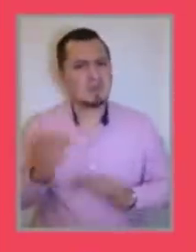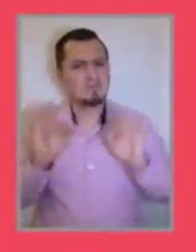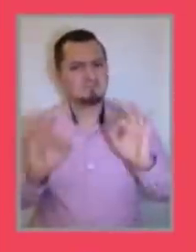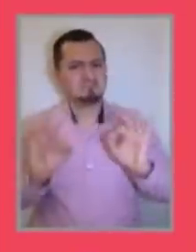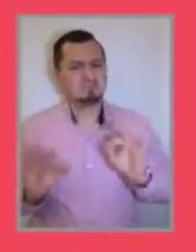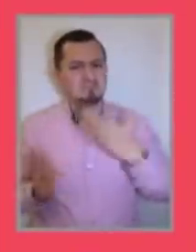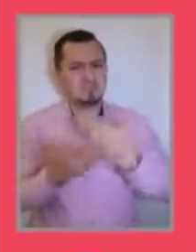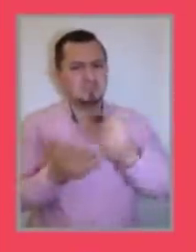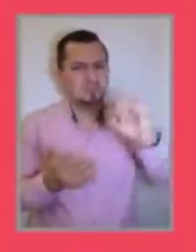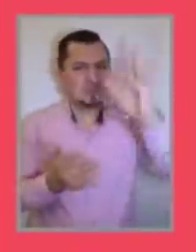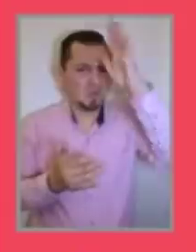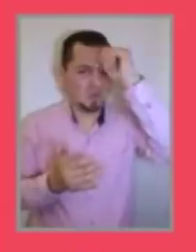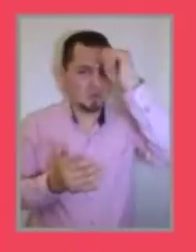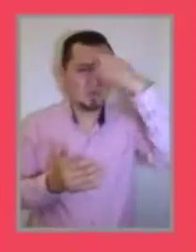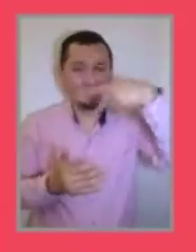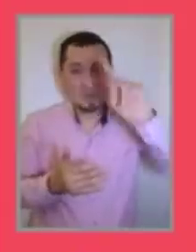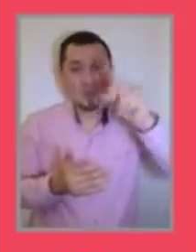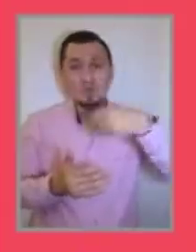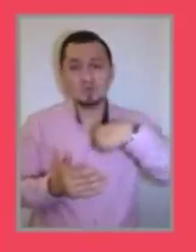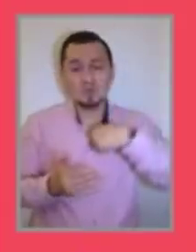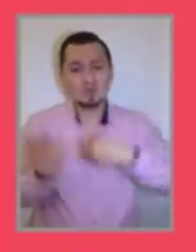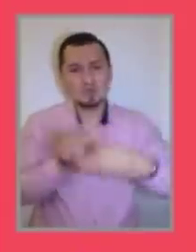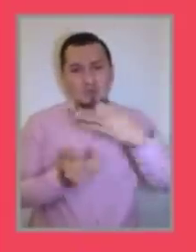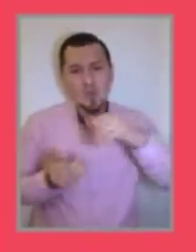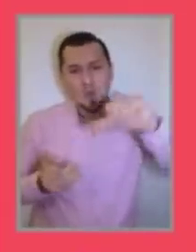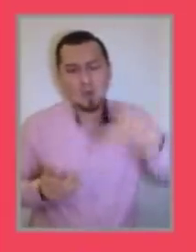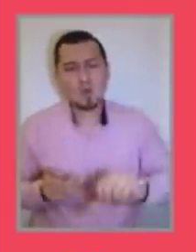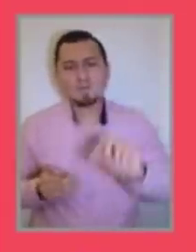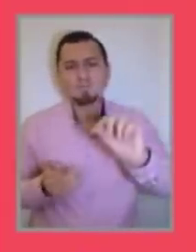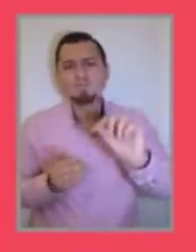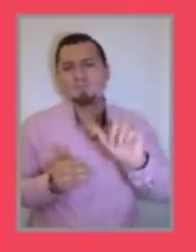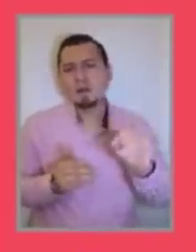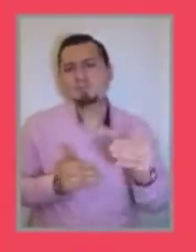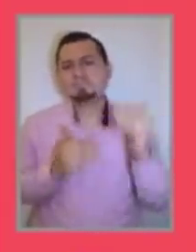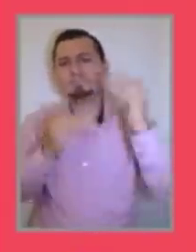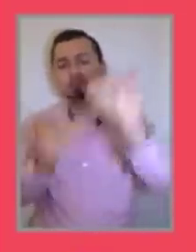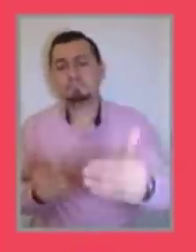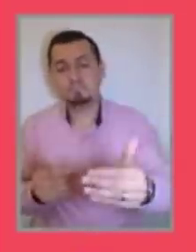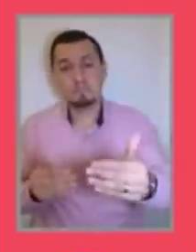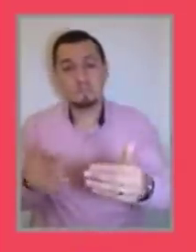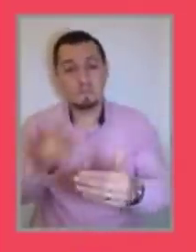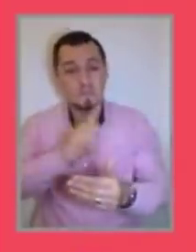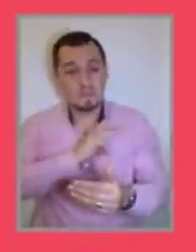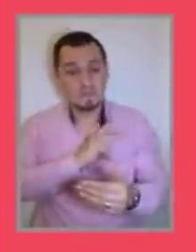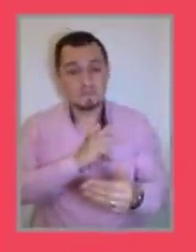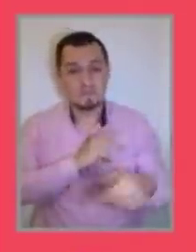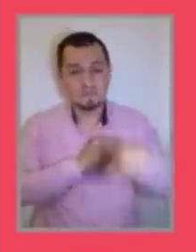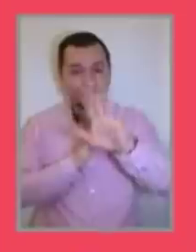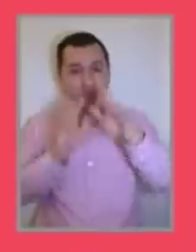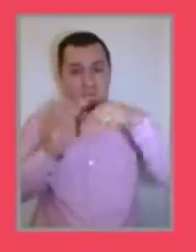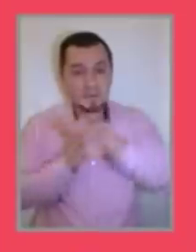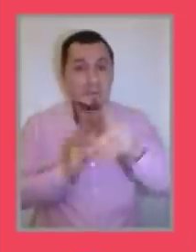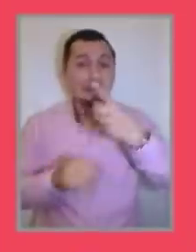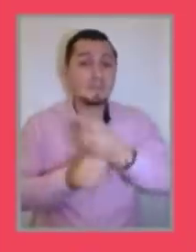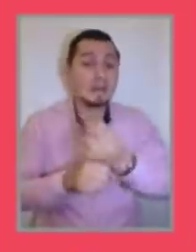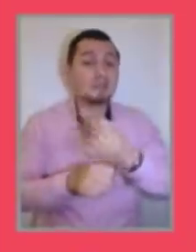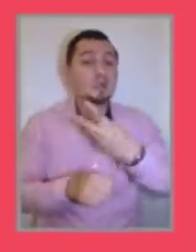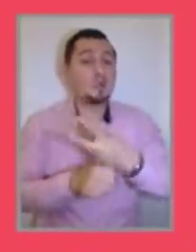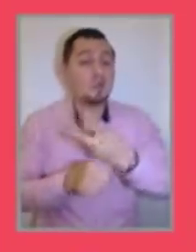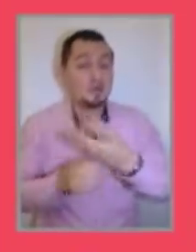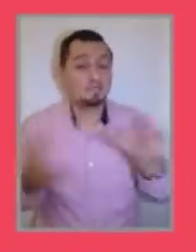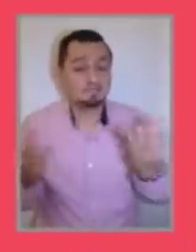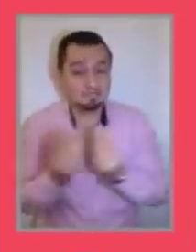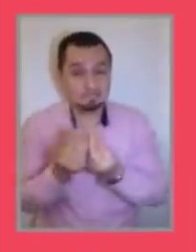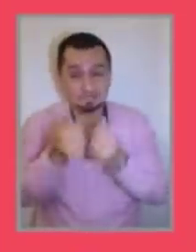autorizado, pero no lo hago todo ahorita, lo hago posterior. Entonces, por eso se llama la primera y segunda etapa. Exactamente